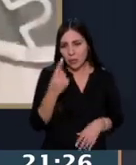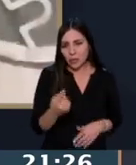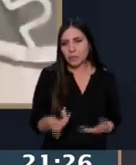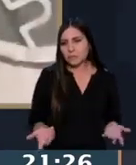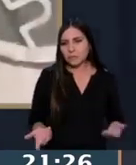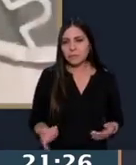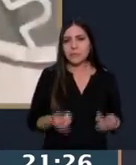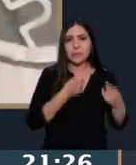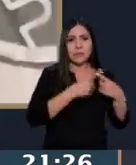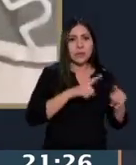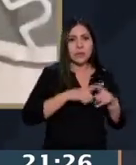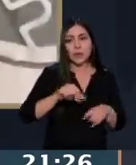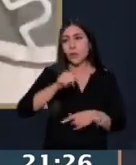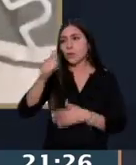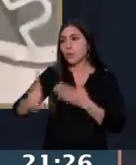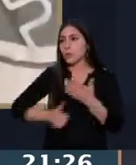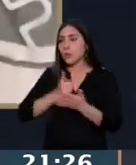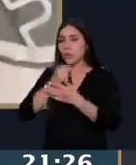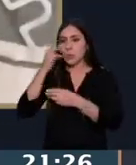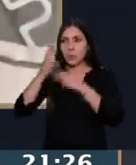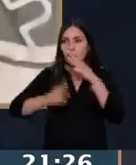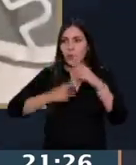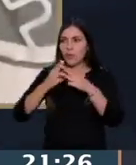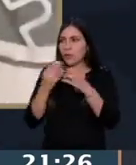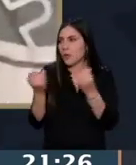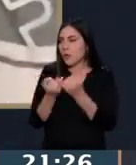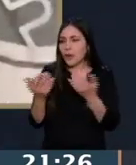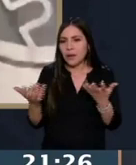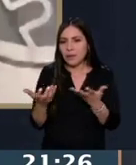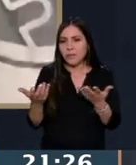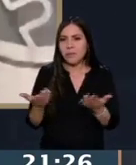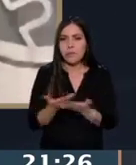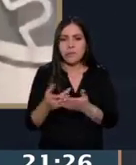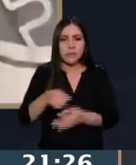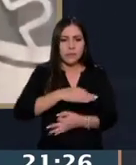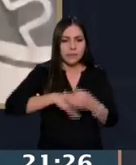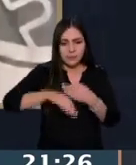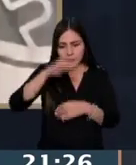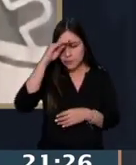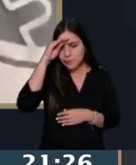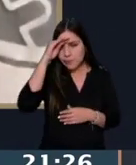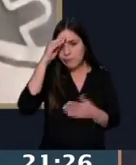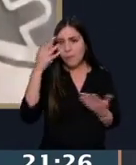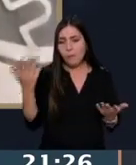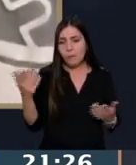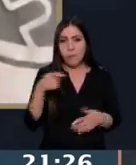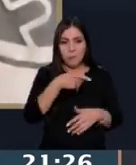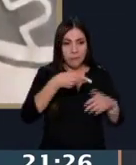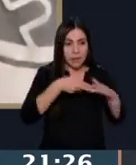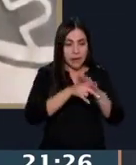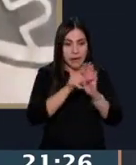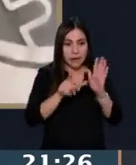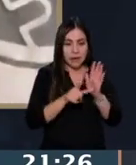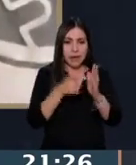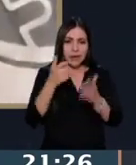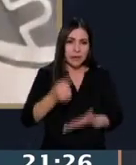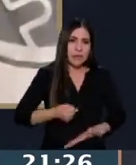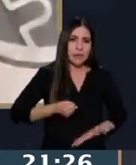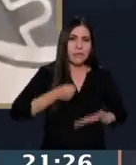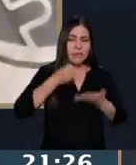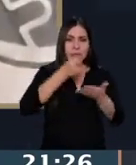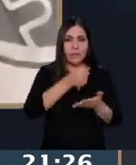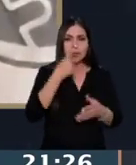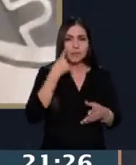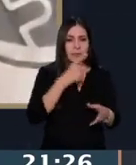ciudades del mundo. La decisión que nosotros tomamos fue invertir en esa línea, pero además invertir con una obra